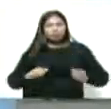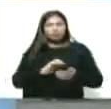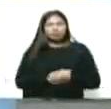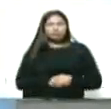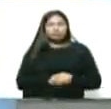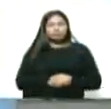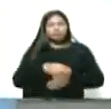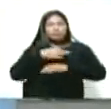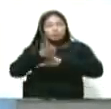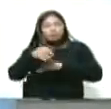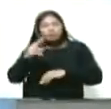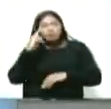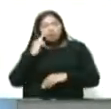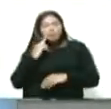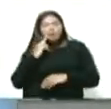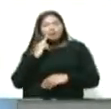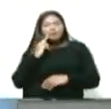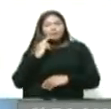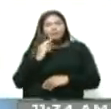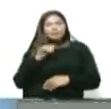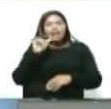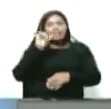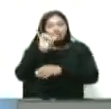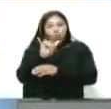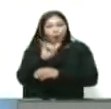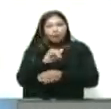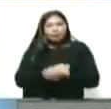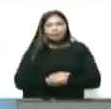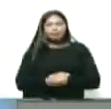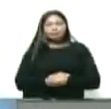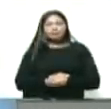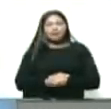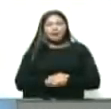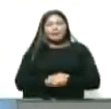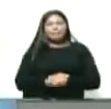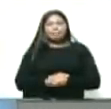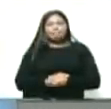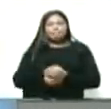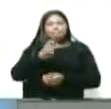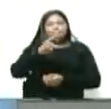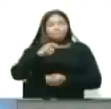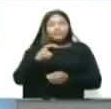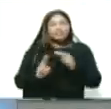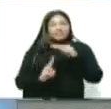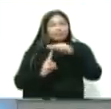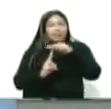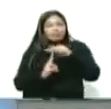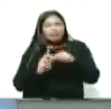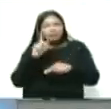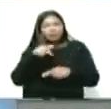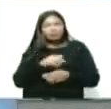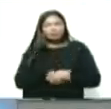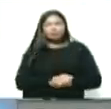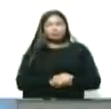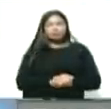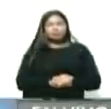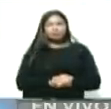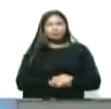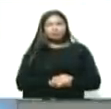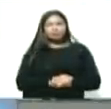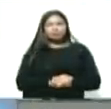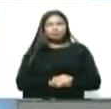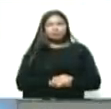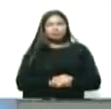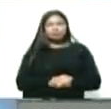el municipio Bolívar de Sucre, en los municipios Michelena y Lobatera de Táchira, en el municipio